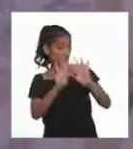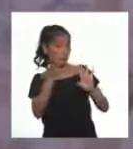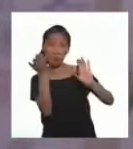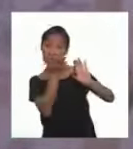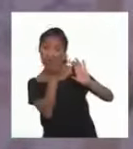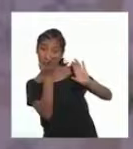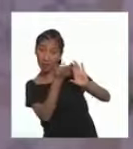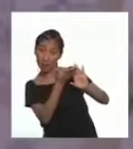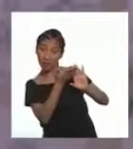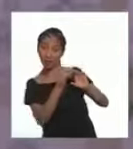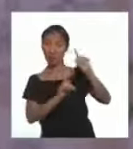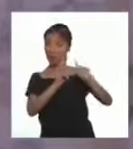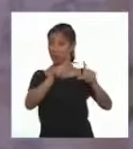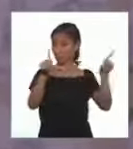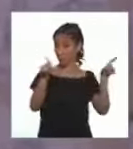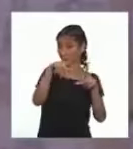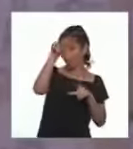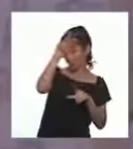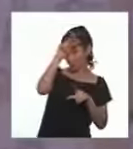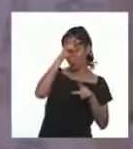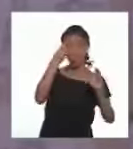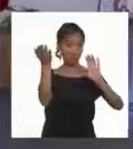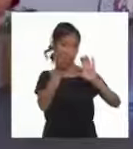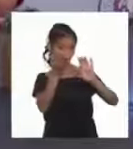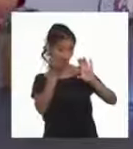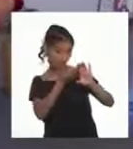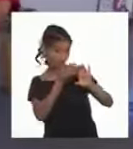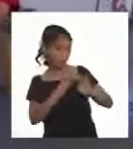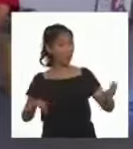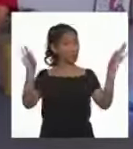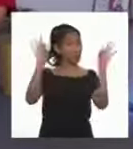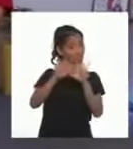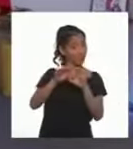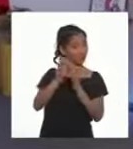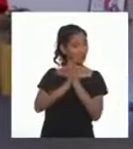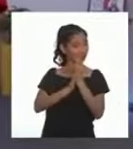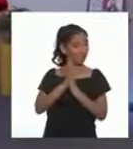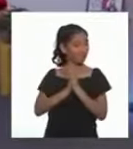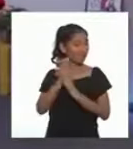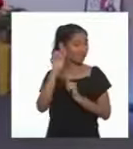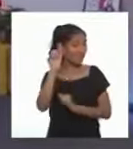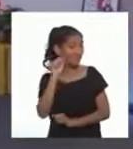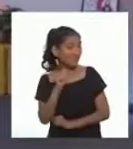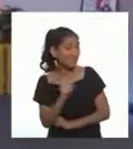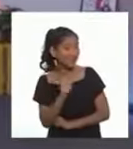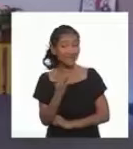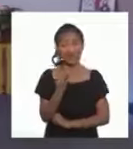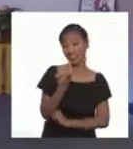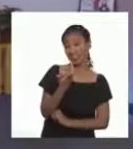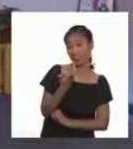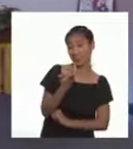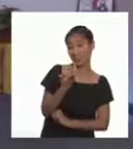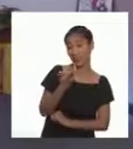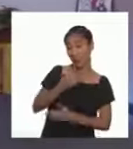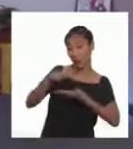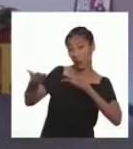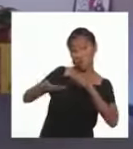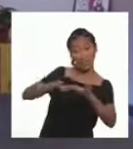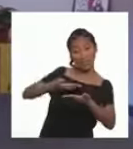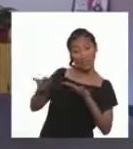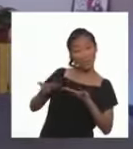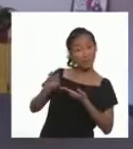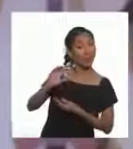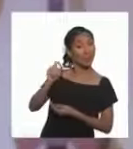del Perú que conocemos y que son importantes para nosotros. ¡Sí! ¿Y si los compartimos